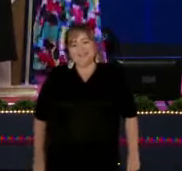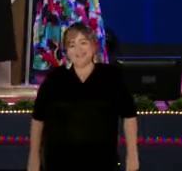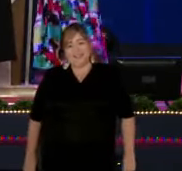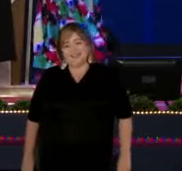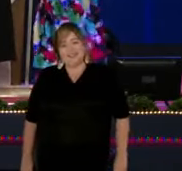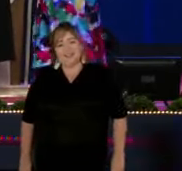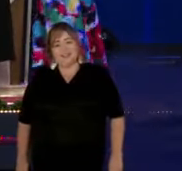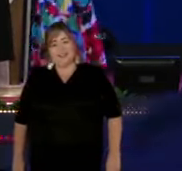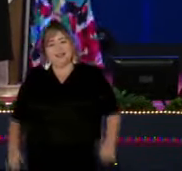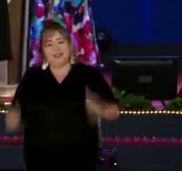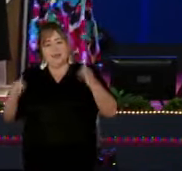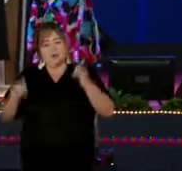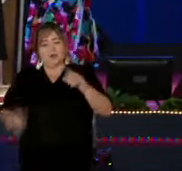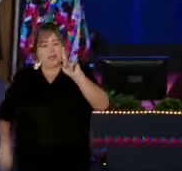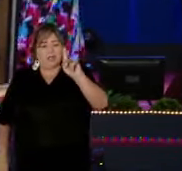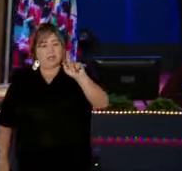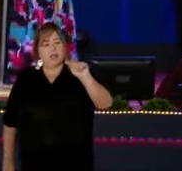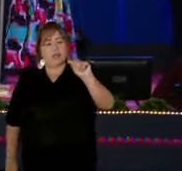Cubrimos a Carla